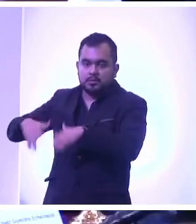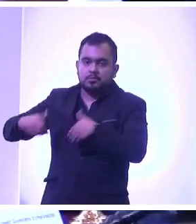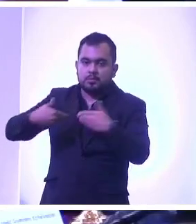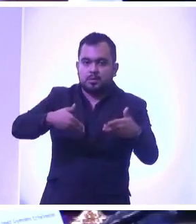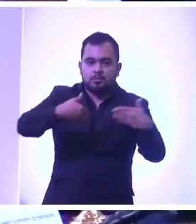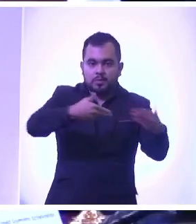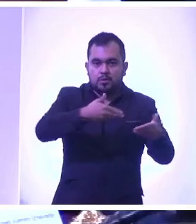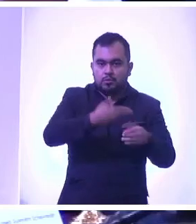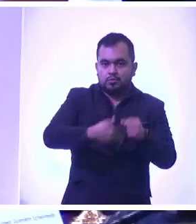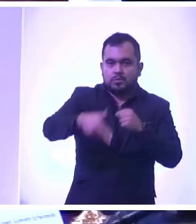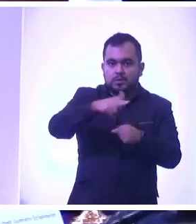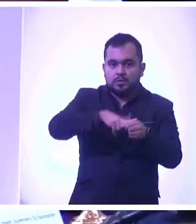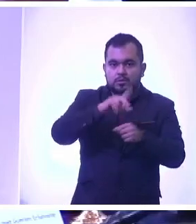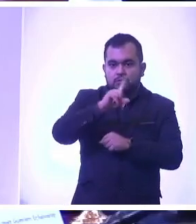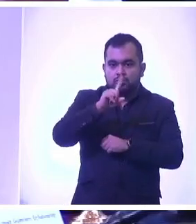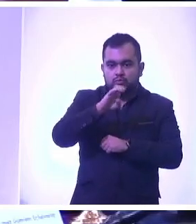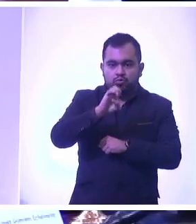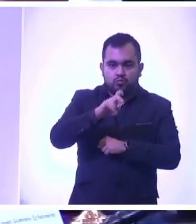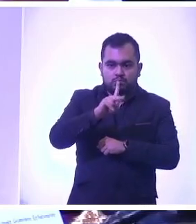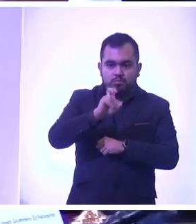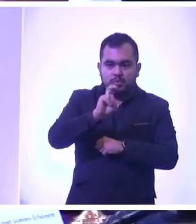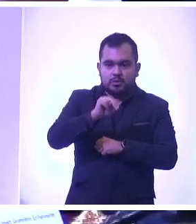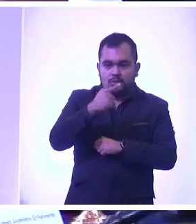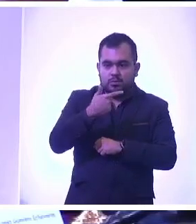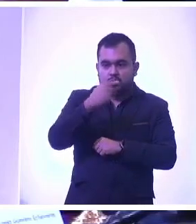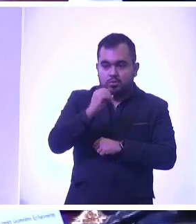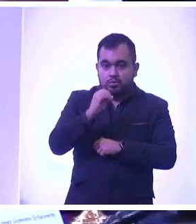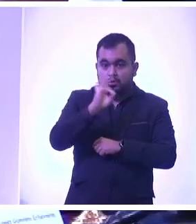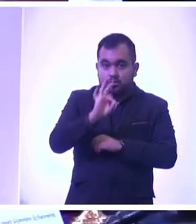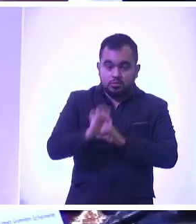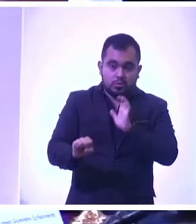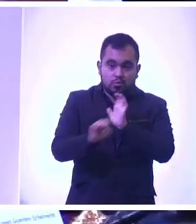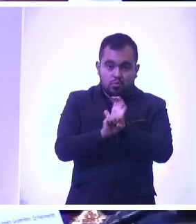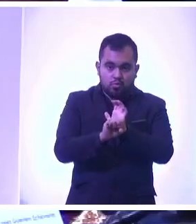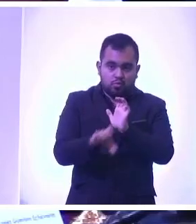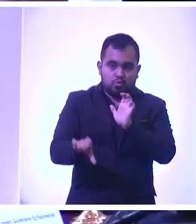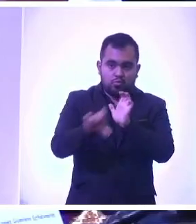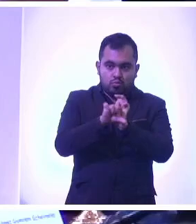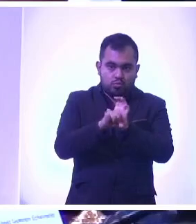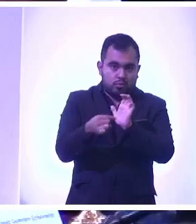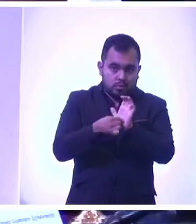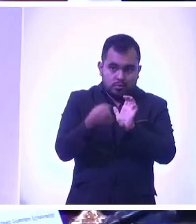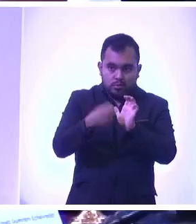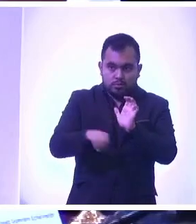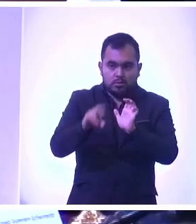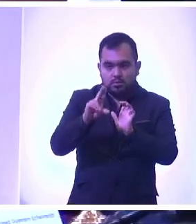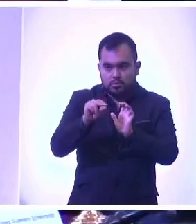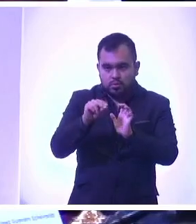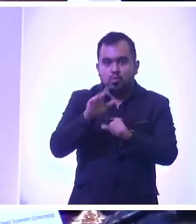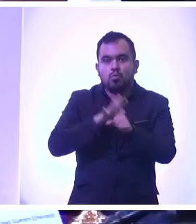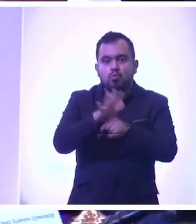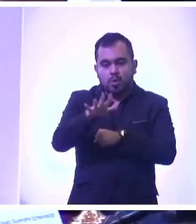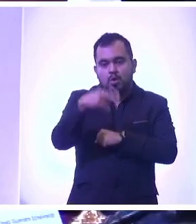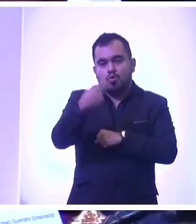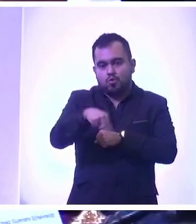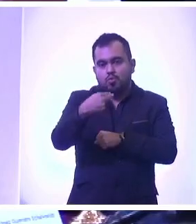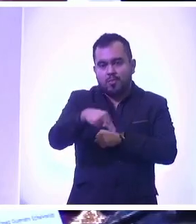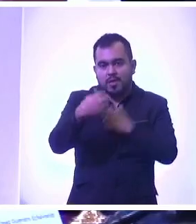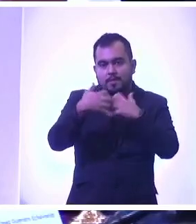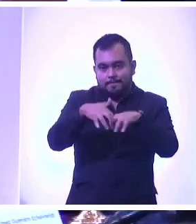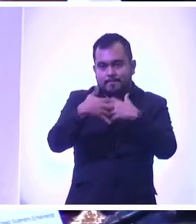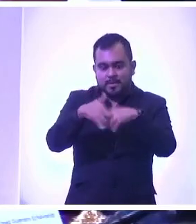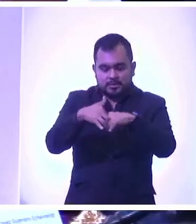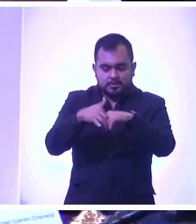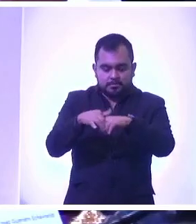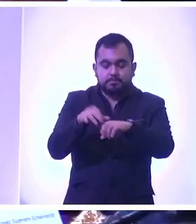y que si nos puedes enviar los logotipos creo que no es necesario el logotipo lo que están pidiéndote realmente pues es el nombre de la empresa si tú